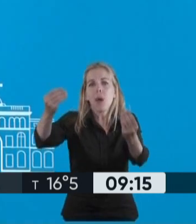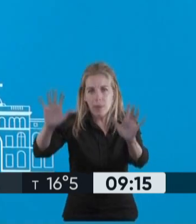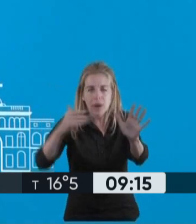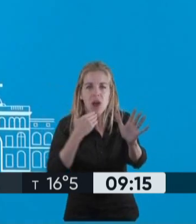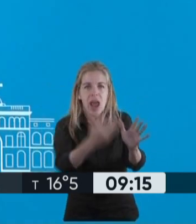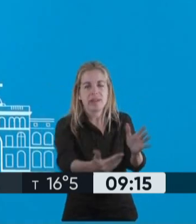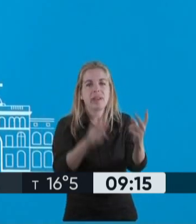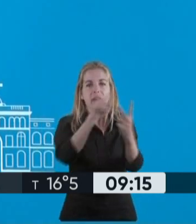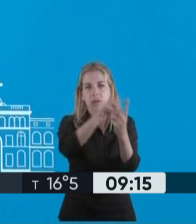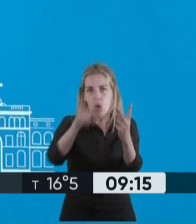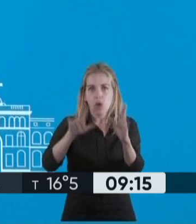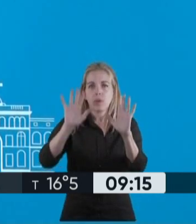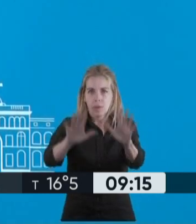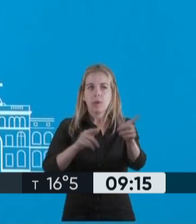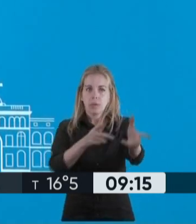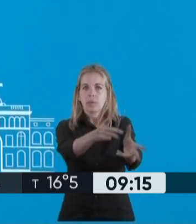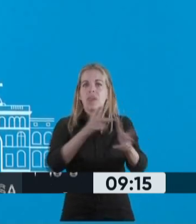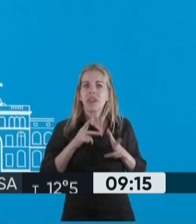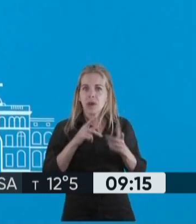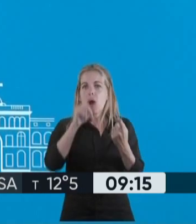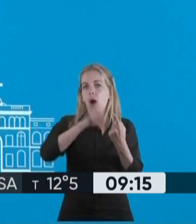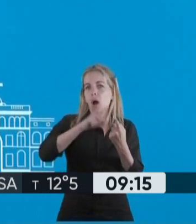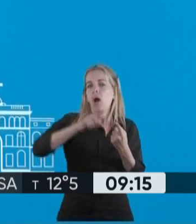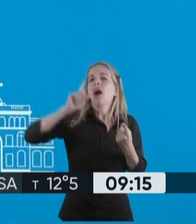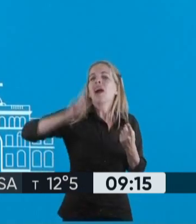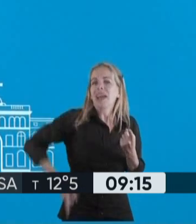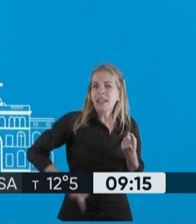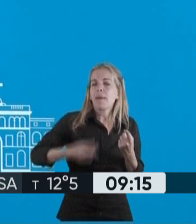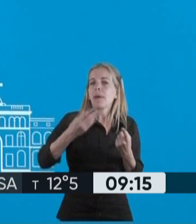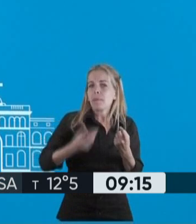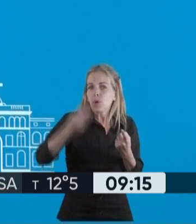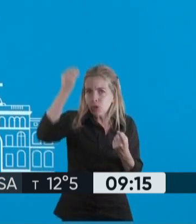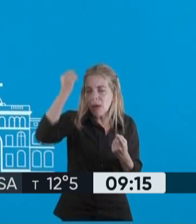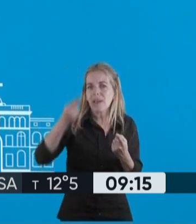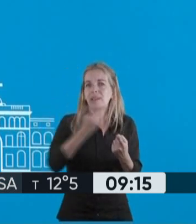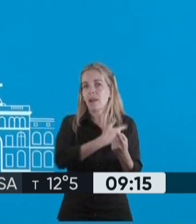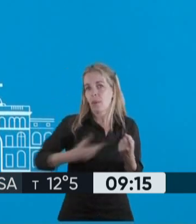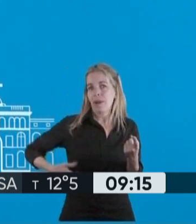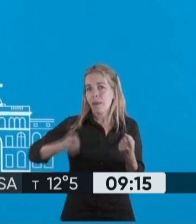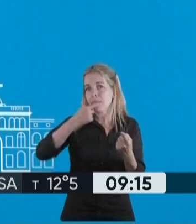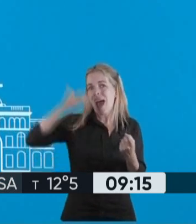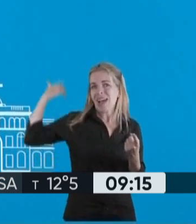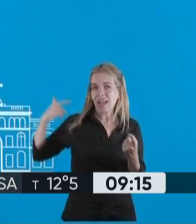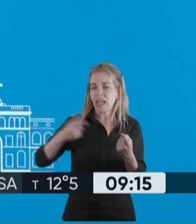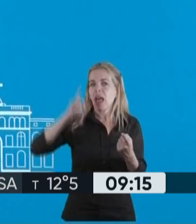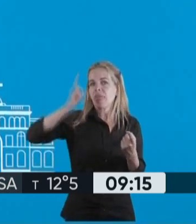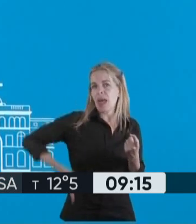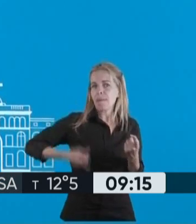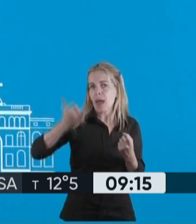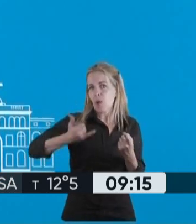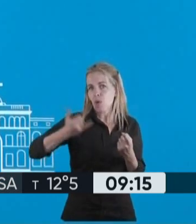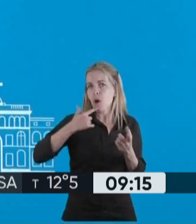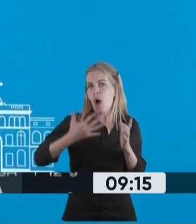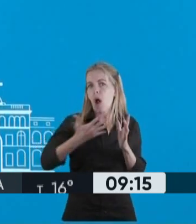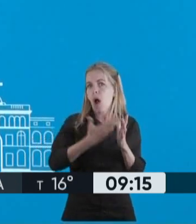Martín. A ver, como usted dijo, hubo también suba de retenciones durante el gobierno de Macri. La verdad es que no es tan bien, porque acá no hubo suba de